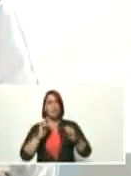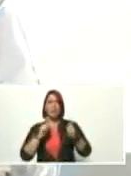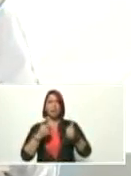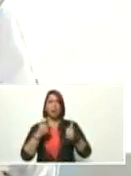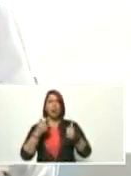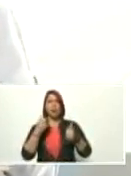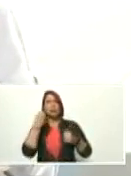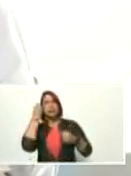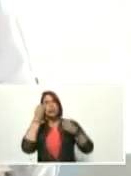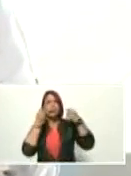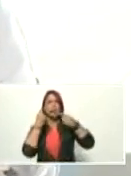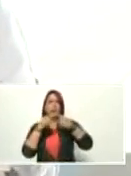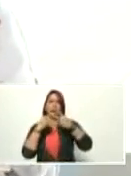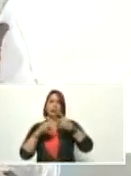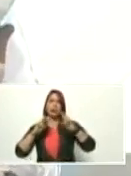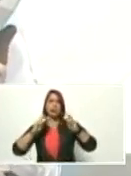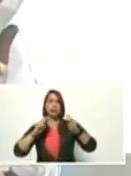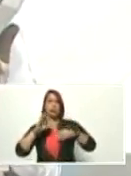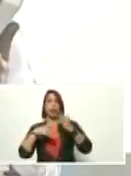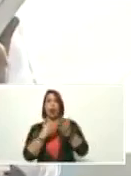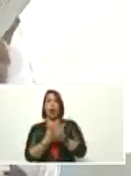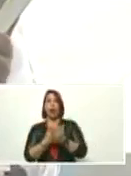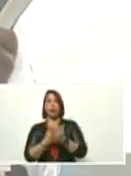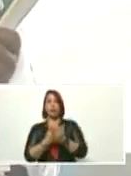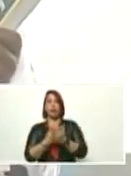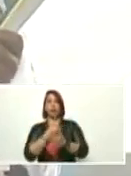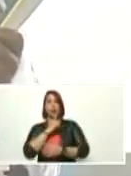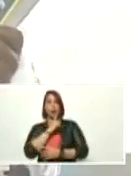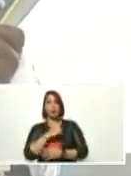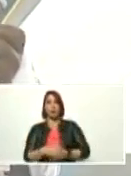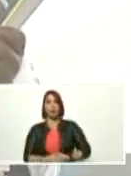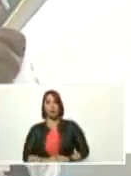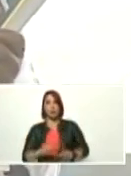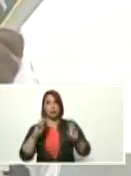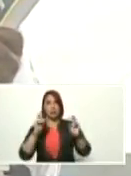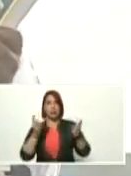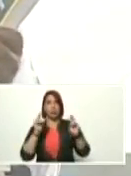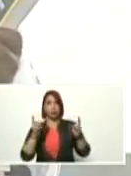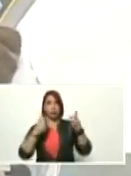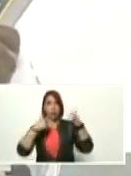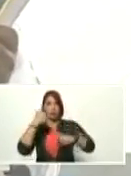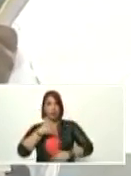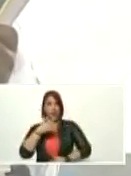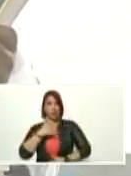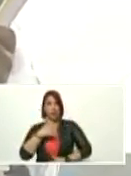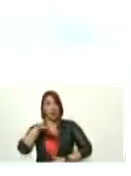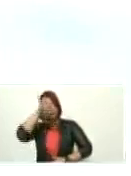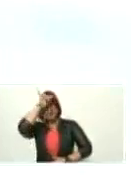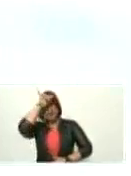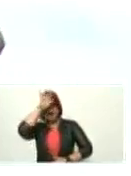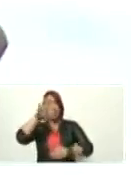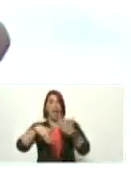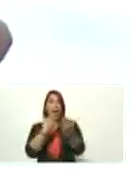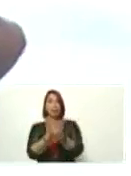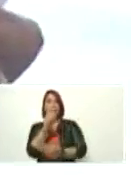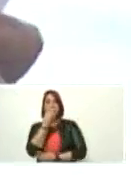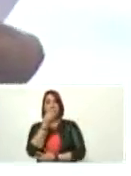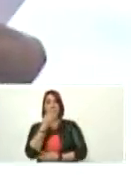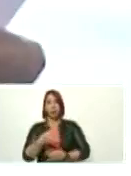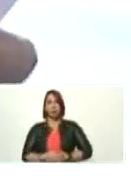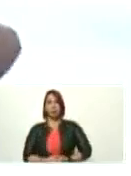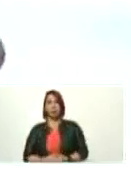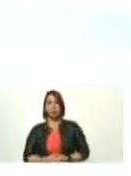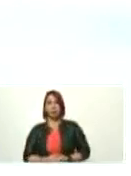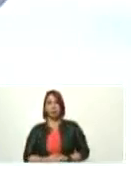varios títulos hasta que llegó a este título. Este es un título chavista. De Yare a Miraflores,